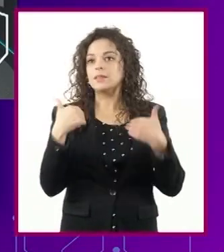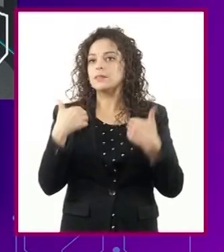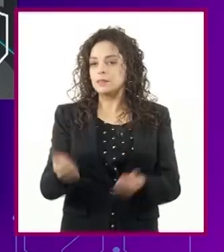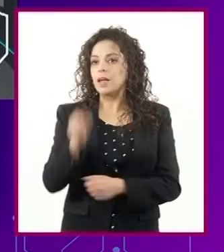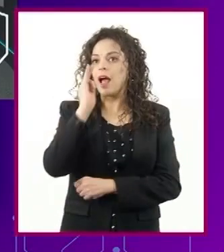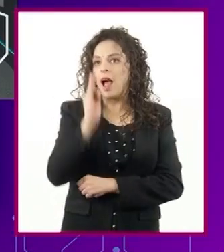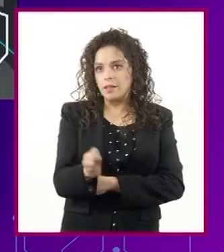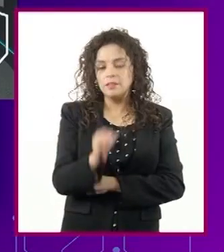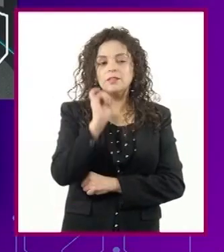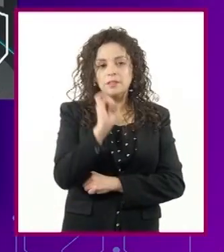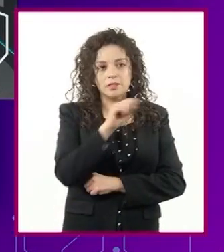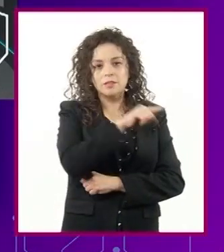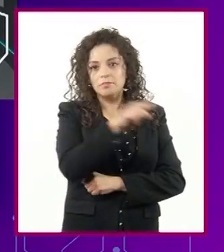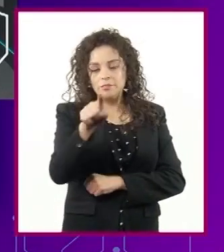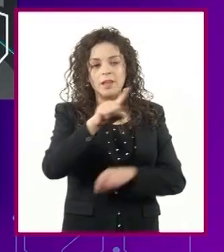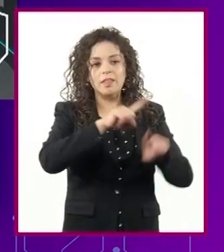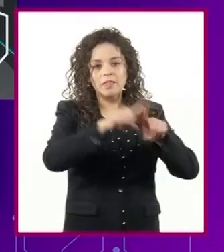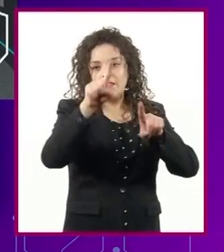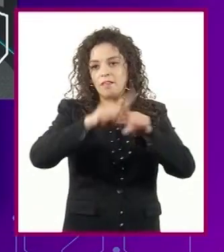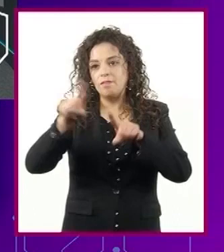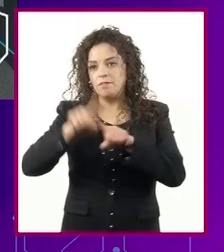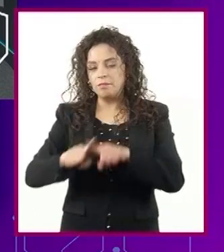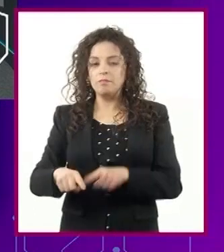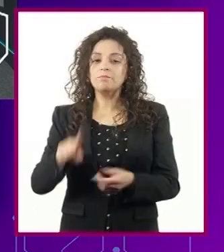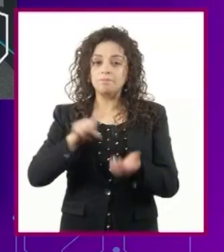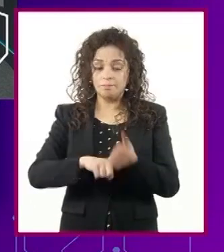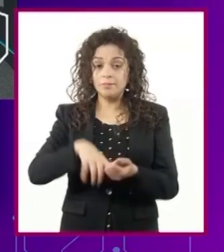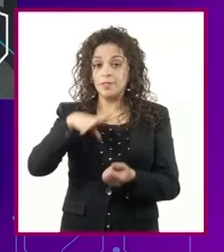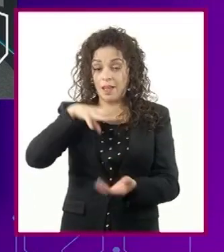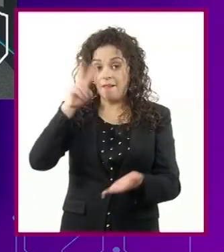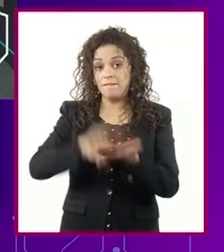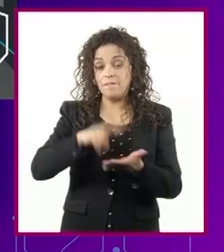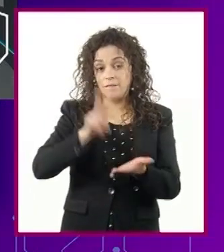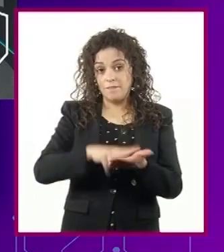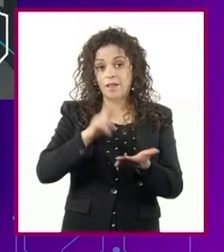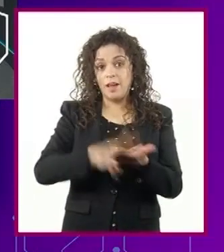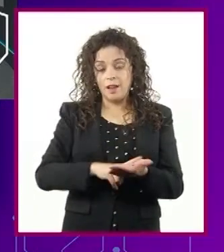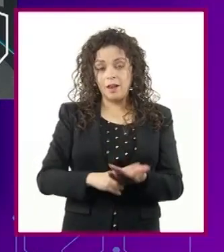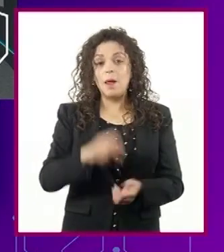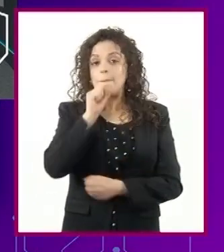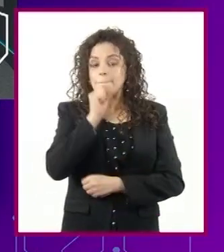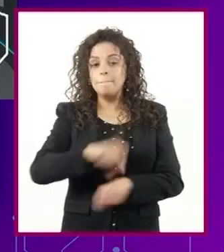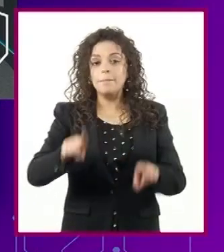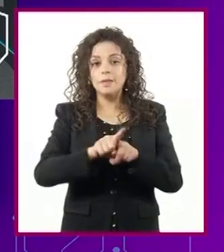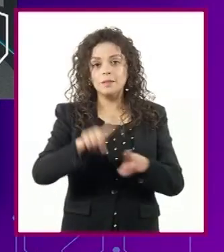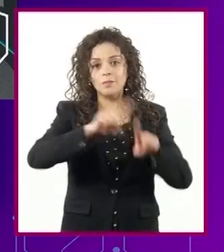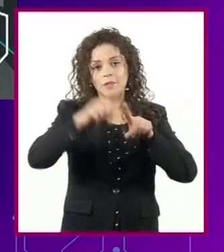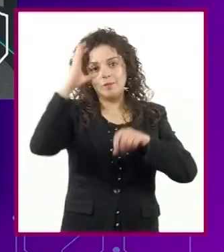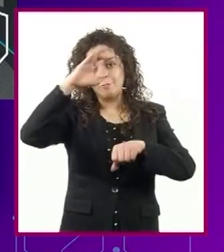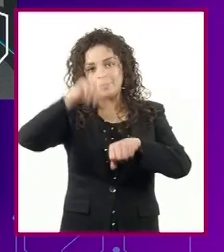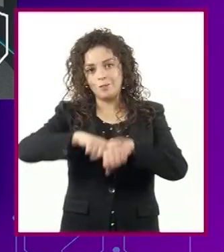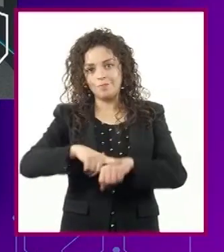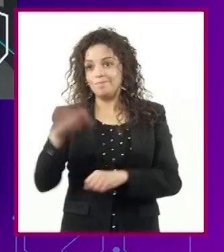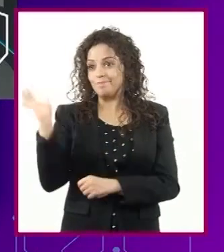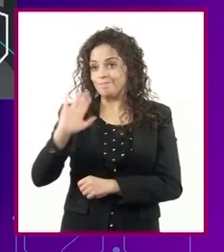diferencia y valorar la diversidad, incluida la diversidad cultural. Hasta pronto, Edmundo.